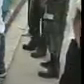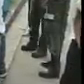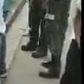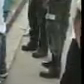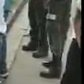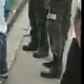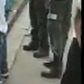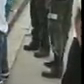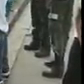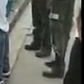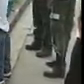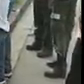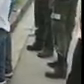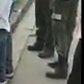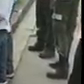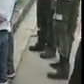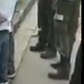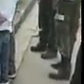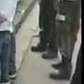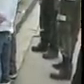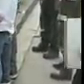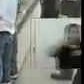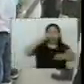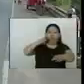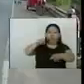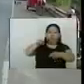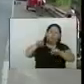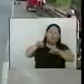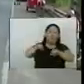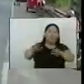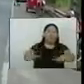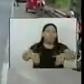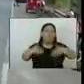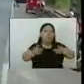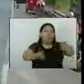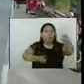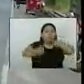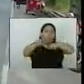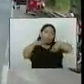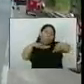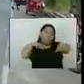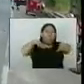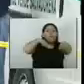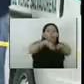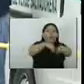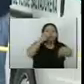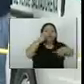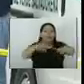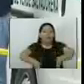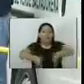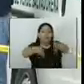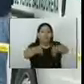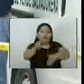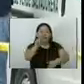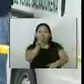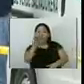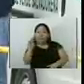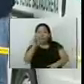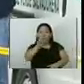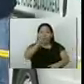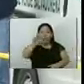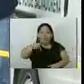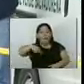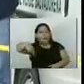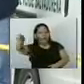Un hombre que conducía una rastra perdió la vida tras chocar contra un furgón a la altura del kilómetro 23 de la carretera troncal